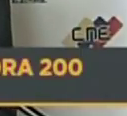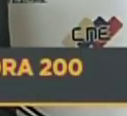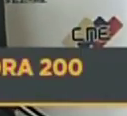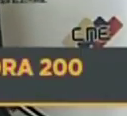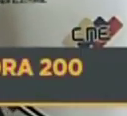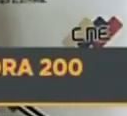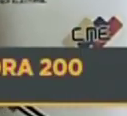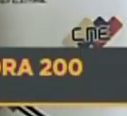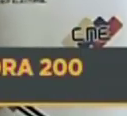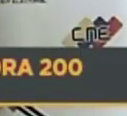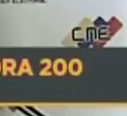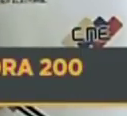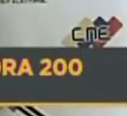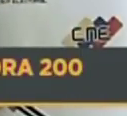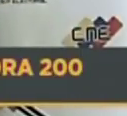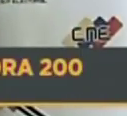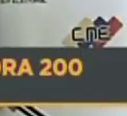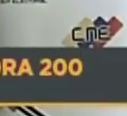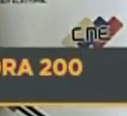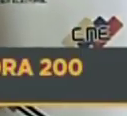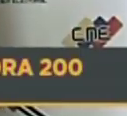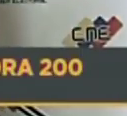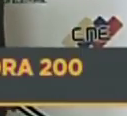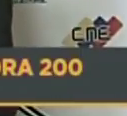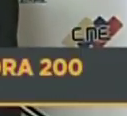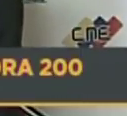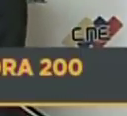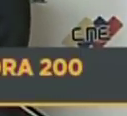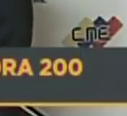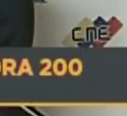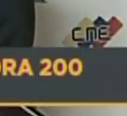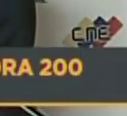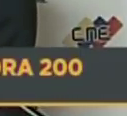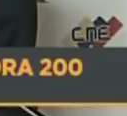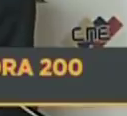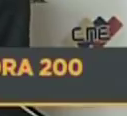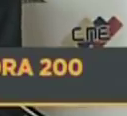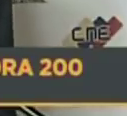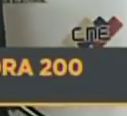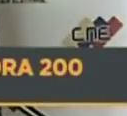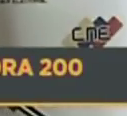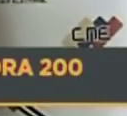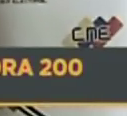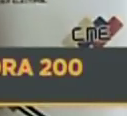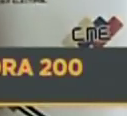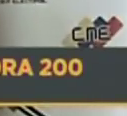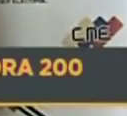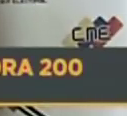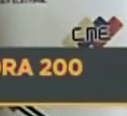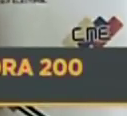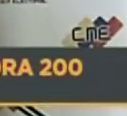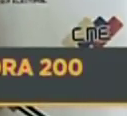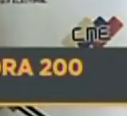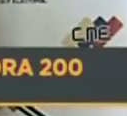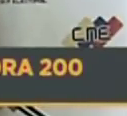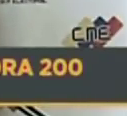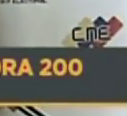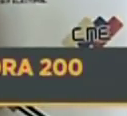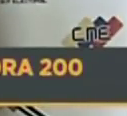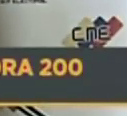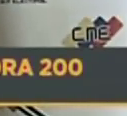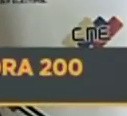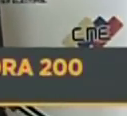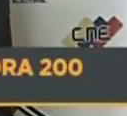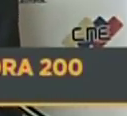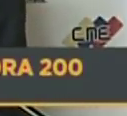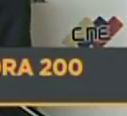el odio político. Esta ley contra el odio es una ley que nos ayuda, que nos ampara, que nos cuida a todas y a todos. Es una ley que